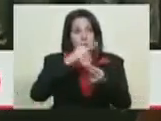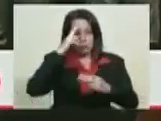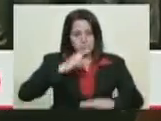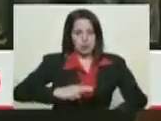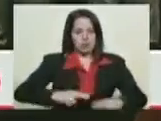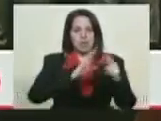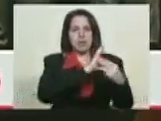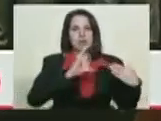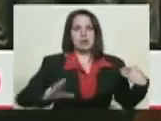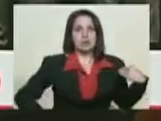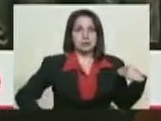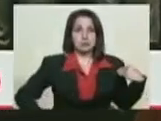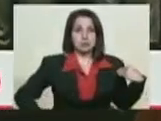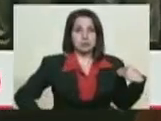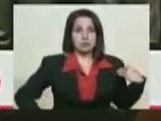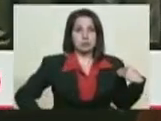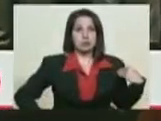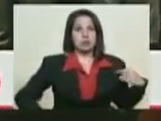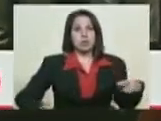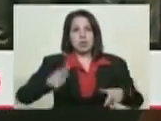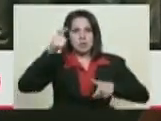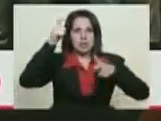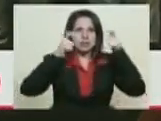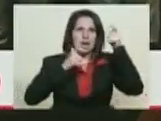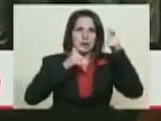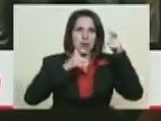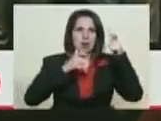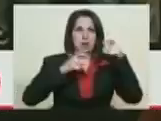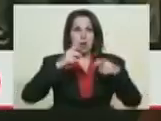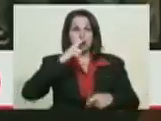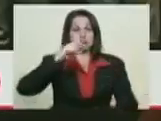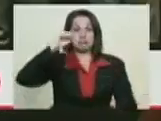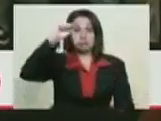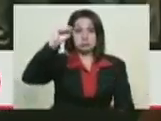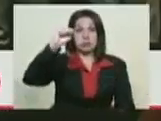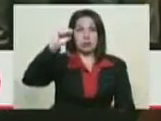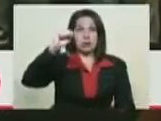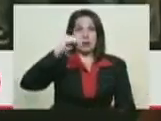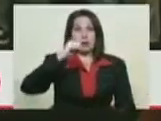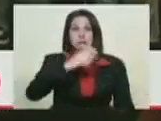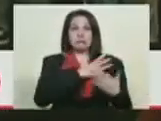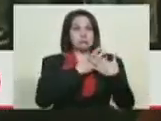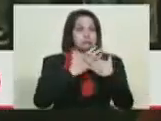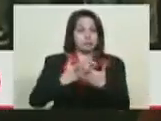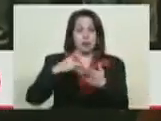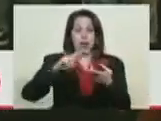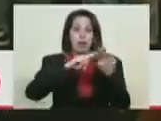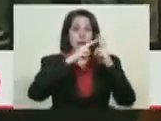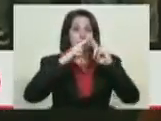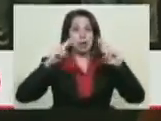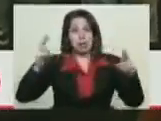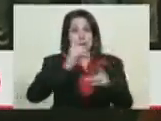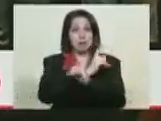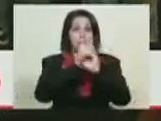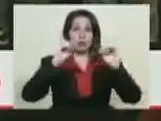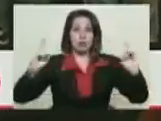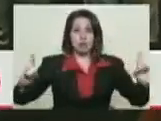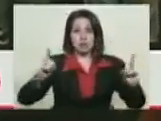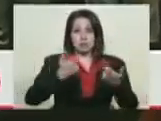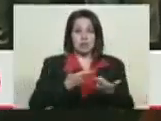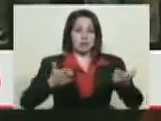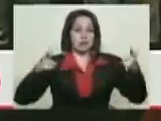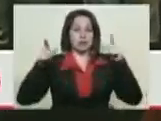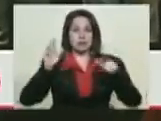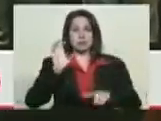Cristo, lo digo con la humildad de Chávez. Nicolás Maduro es la garantía de la paz, de la democracia y la libertad de